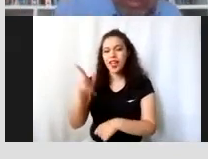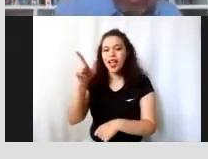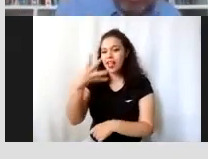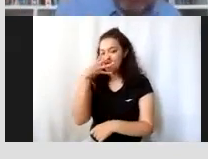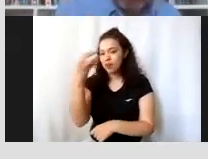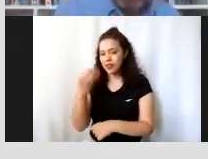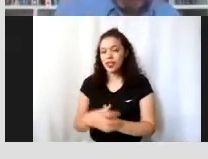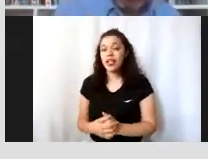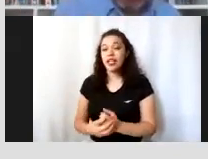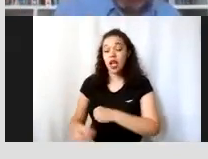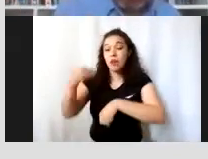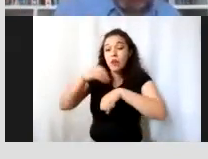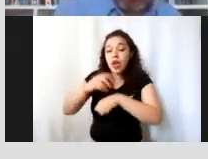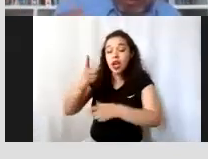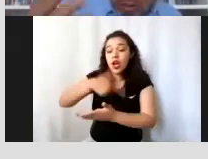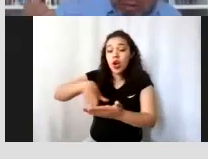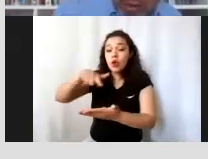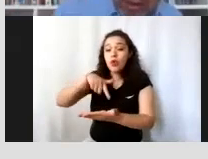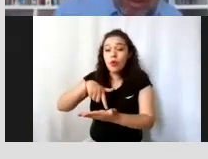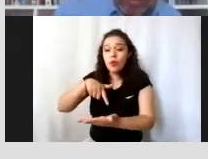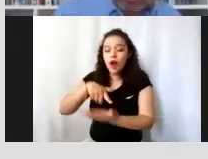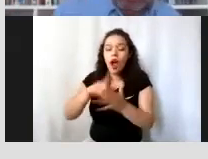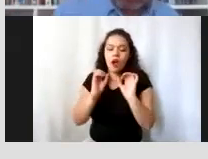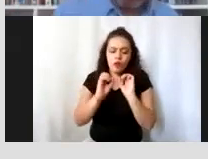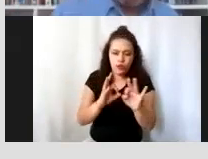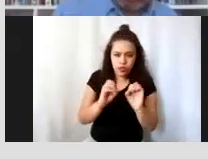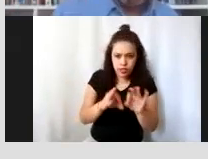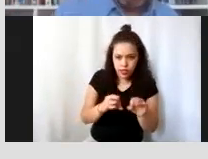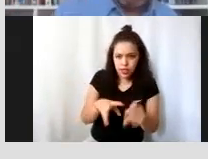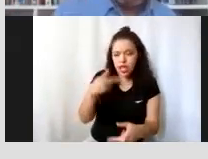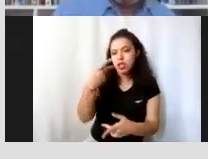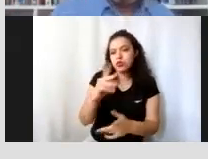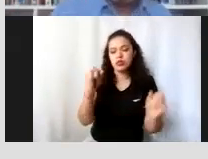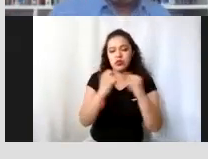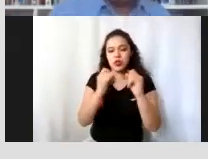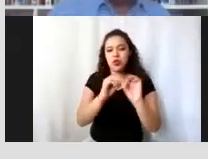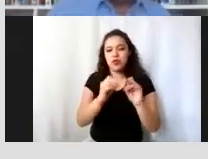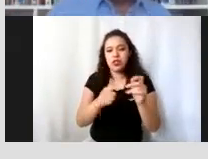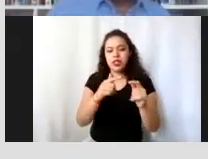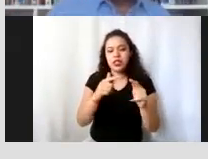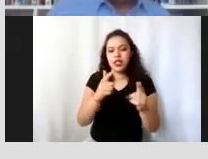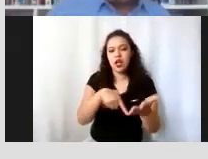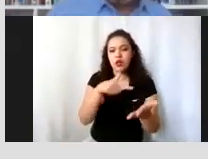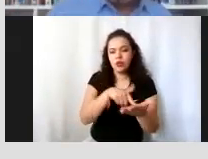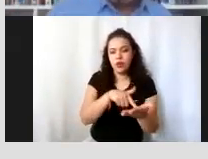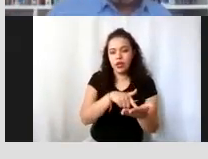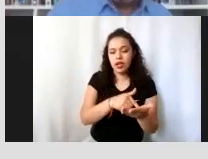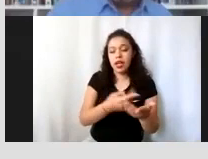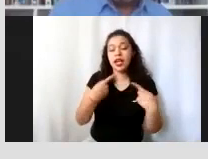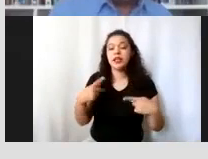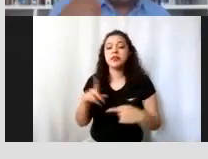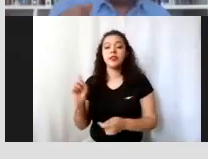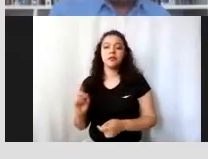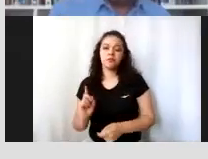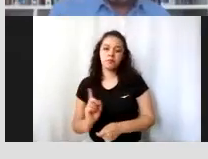la dirección de alguna oficina de su institución de asistencia privada a donde las personas puedan